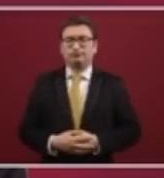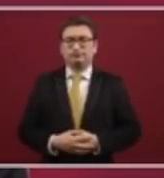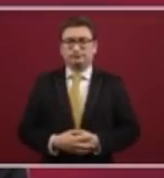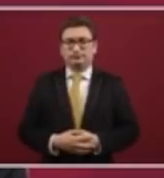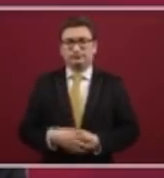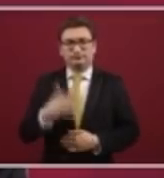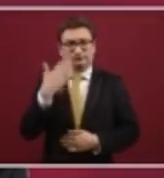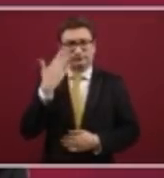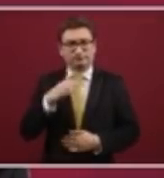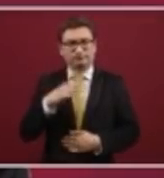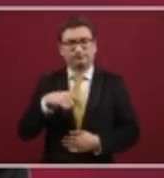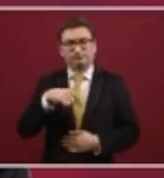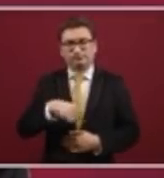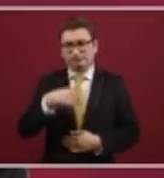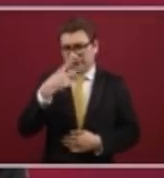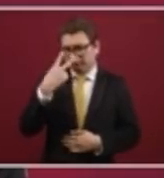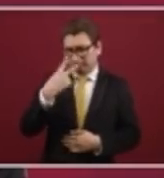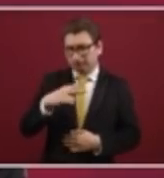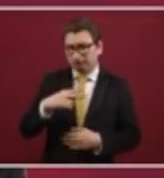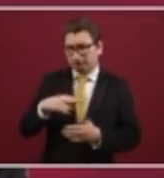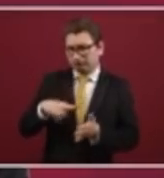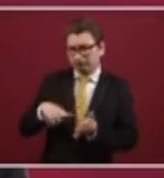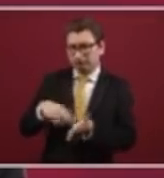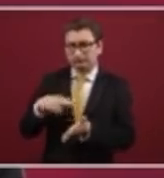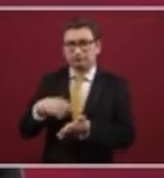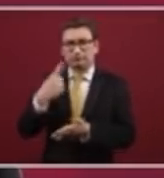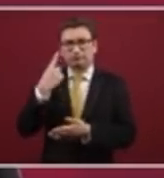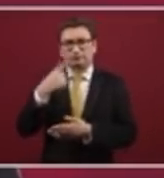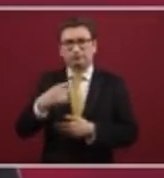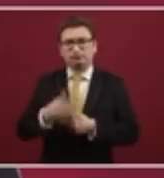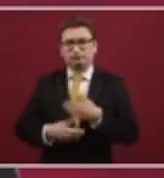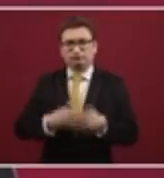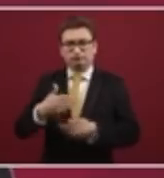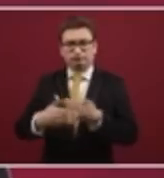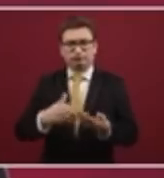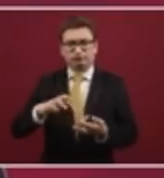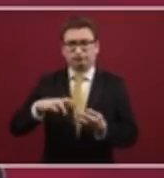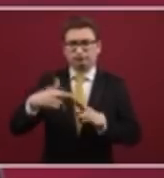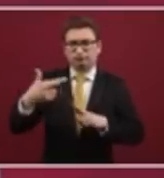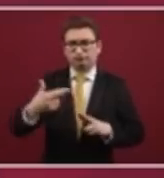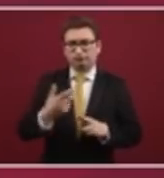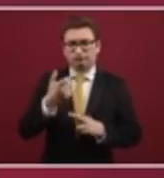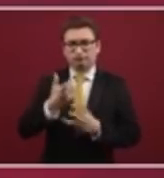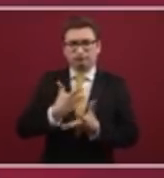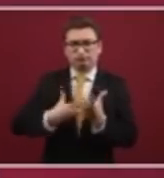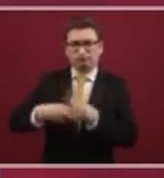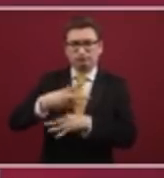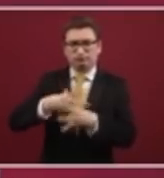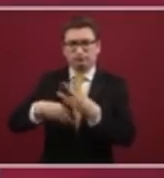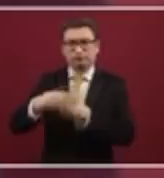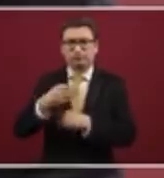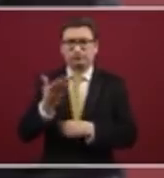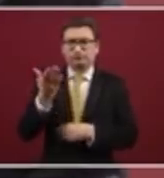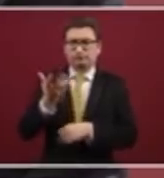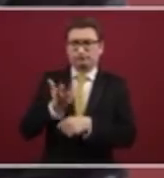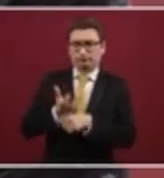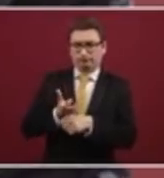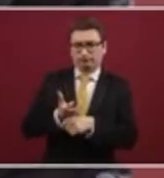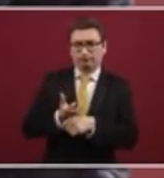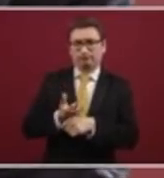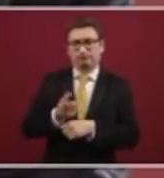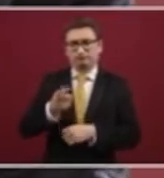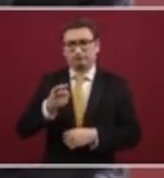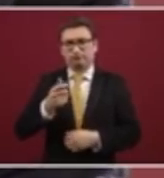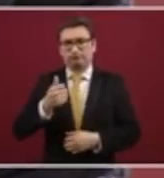sociales, entre ellos 481 mil jóvenes inscritos en el IMSS, ni a 200 mil personas de Sembrando Vida, que si se